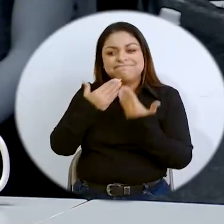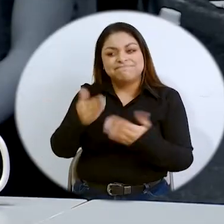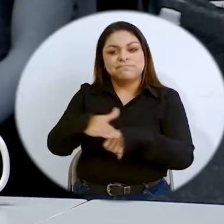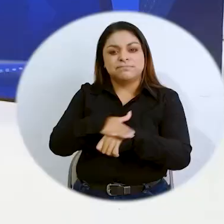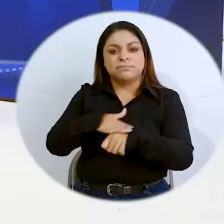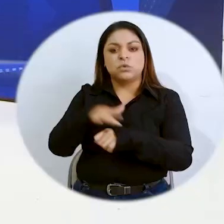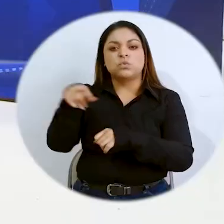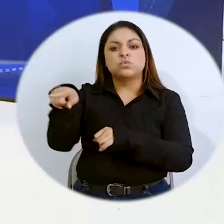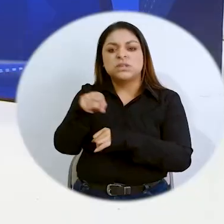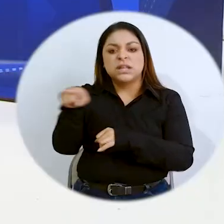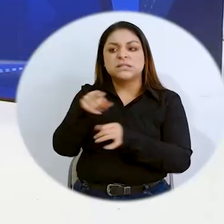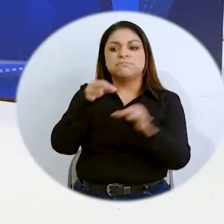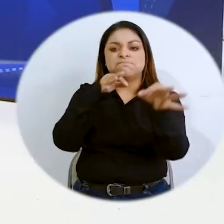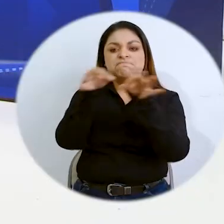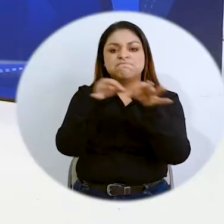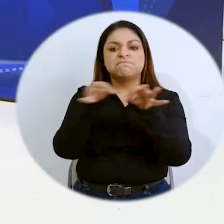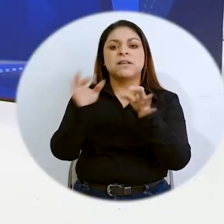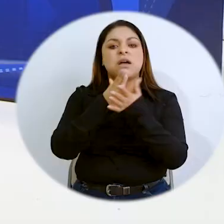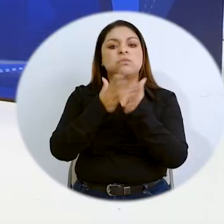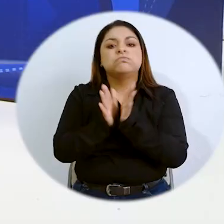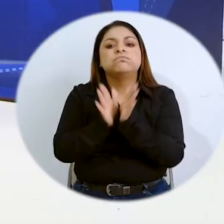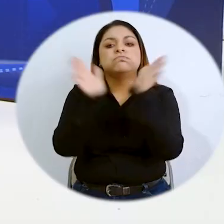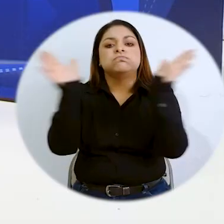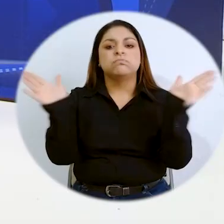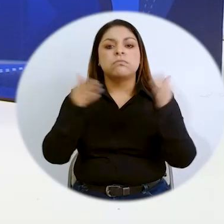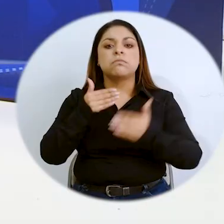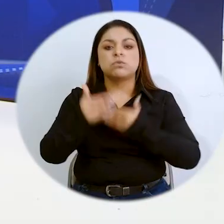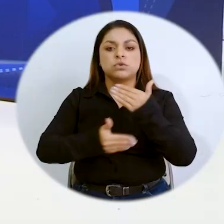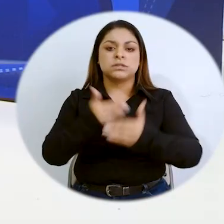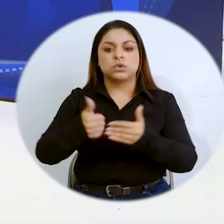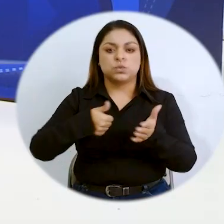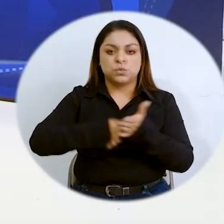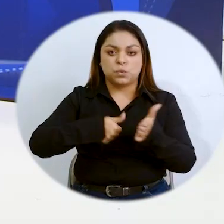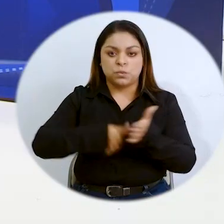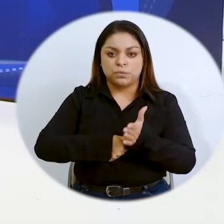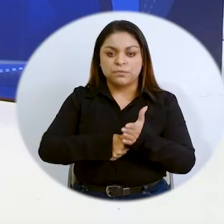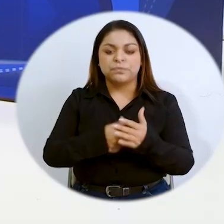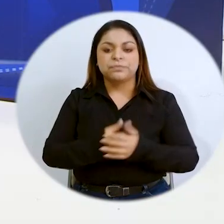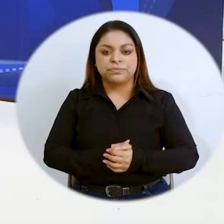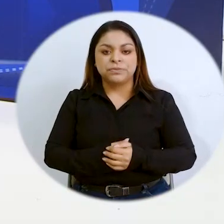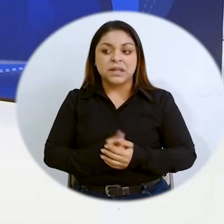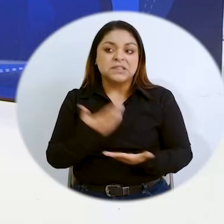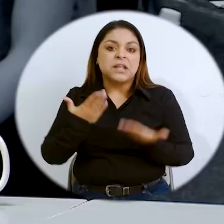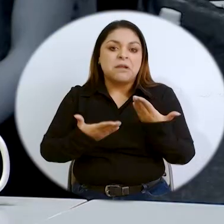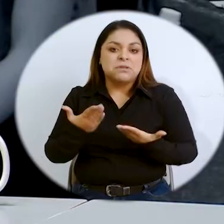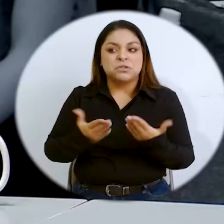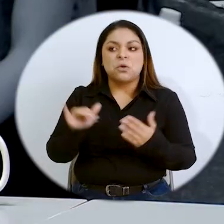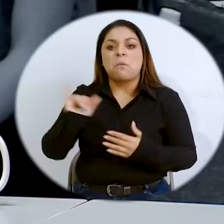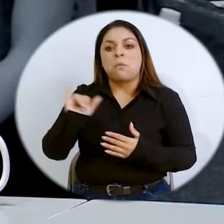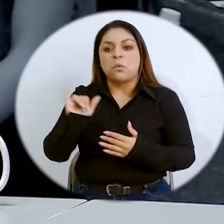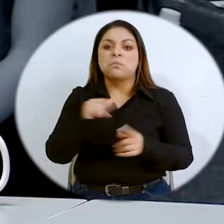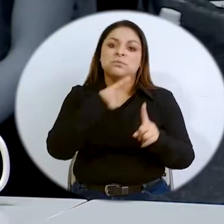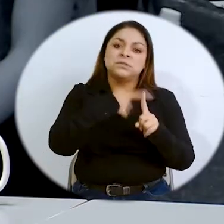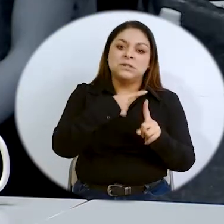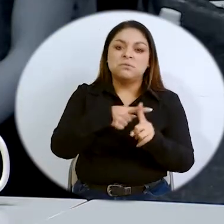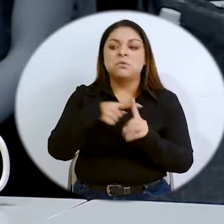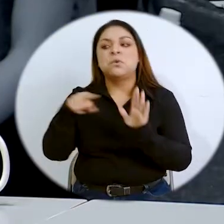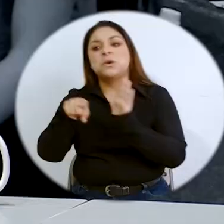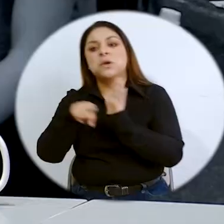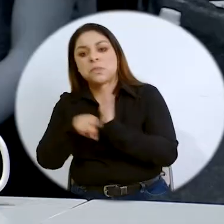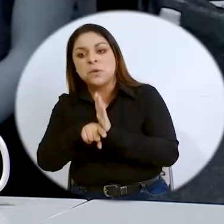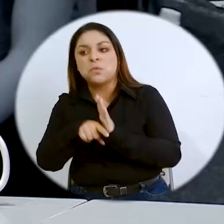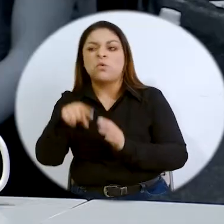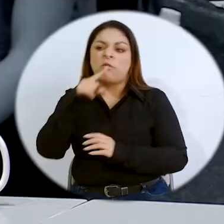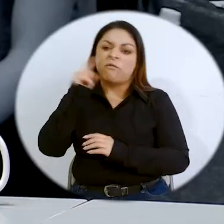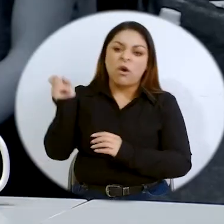como un balance, una lectura general del proceso electoral, como decía mi abuelita, lo bueno, lo malo y lo feo